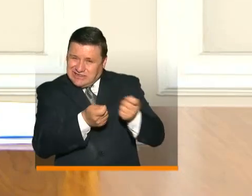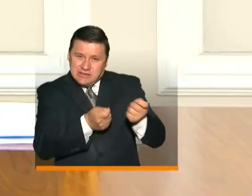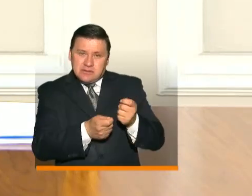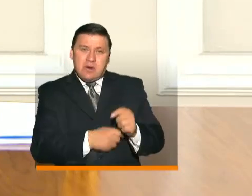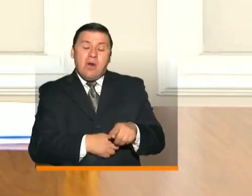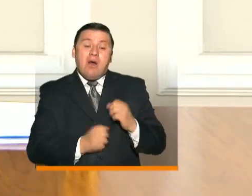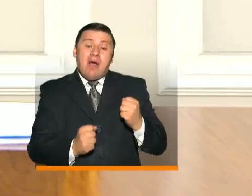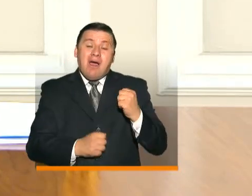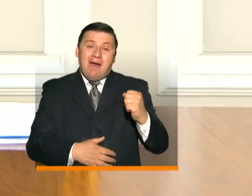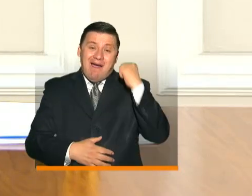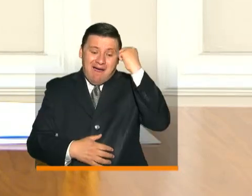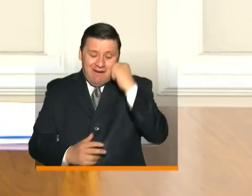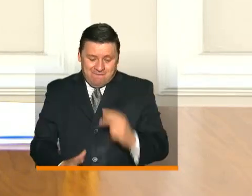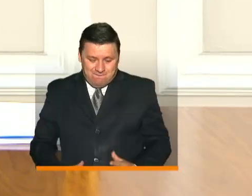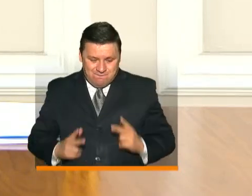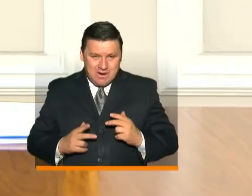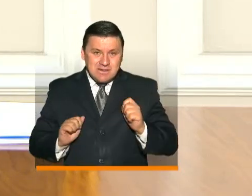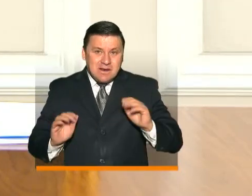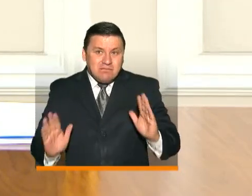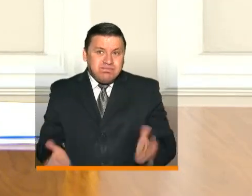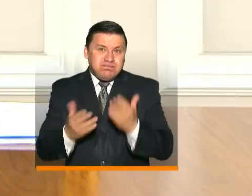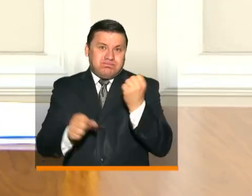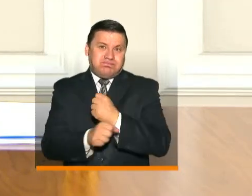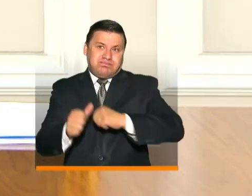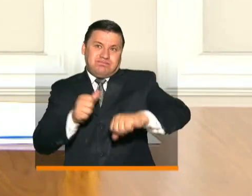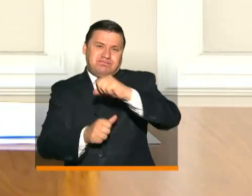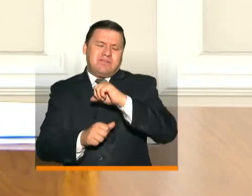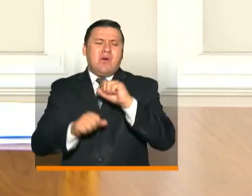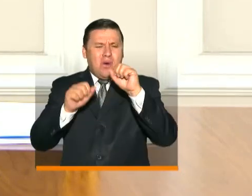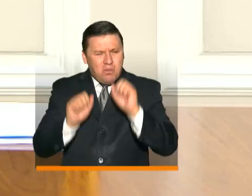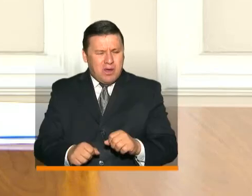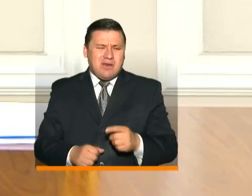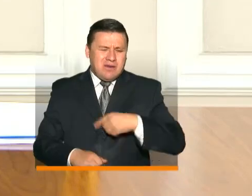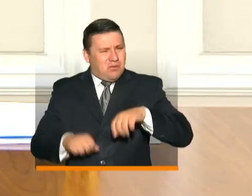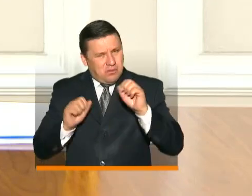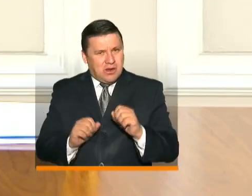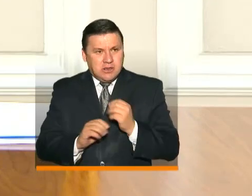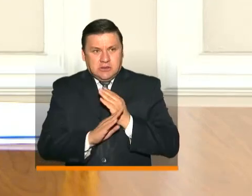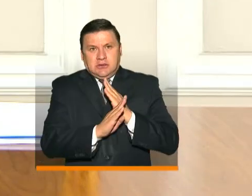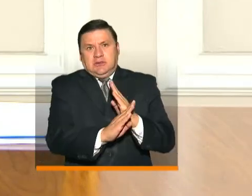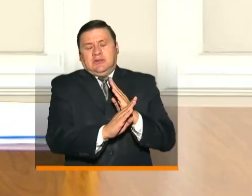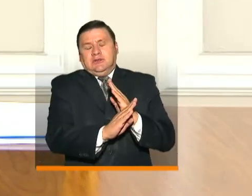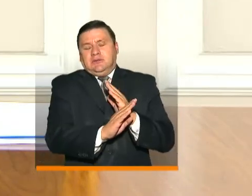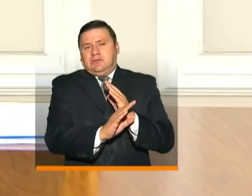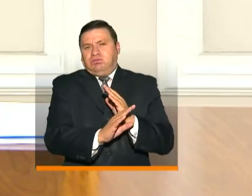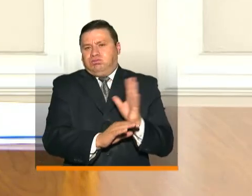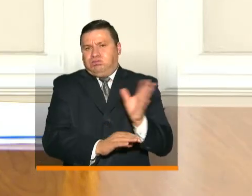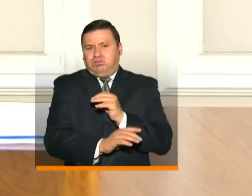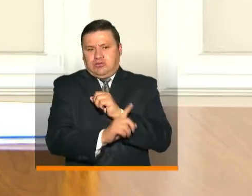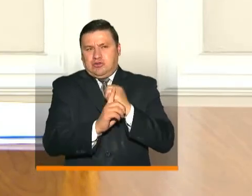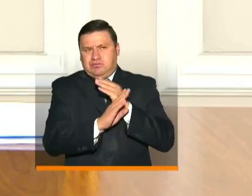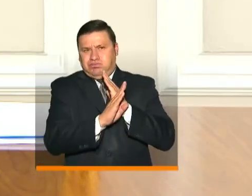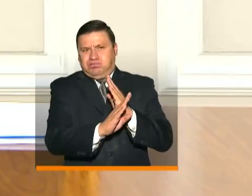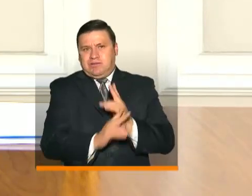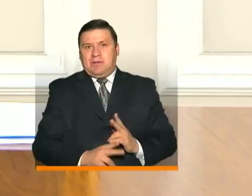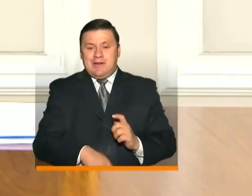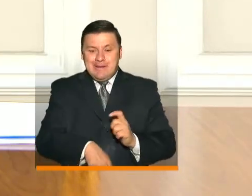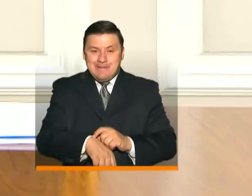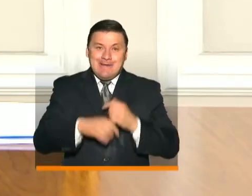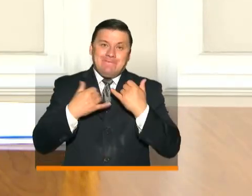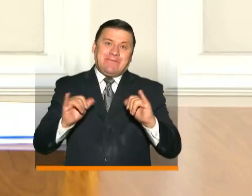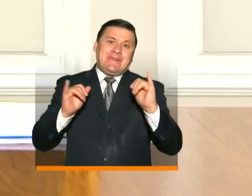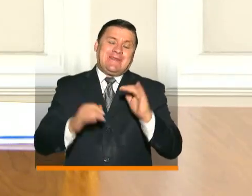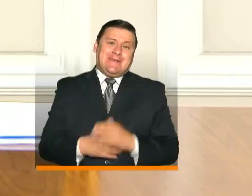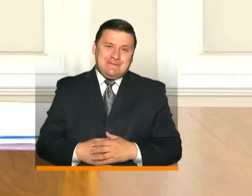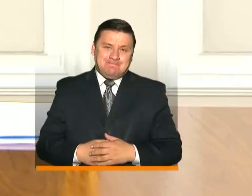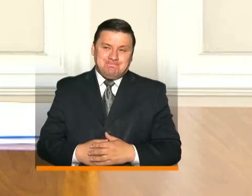de ganarnos la vida recuperando actividad productiva y que podamos hacerlo protegiéndonos todos como sociedad. El tiempo se nos agota